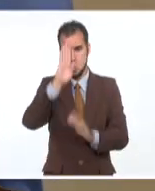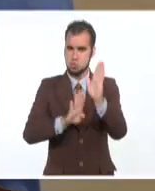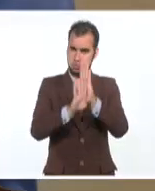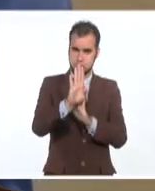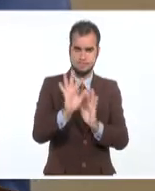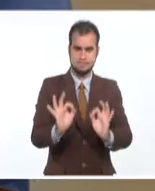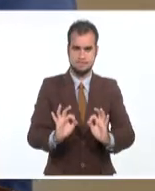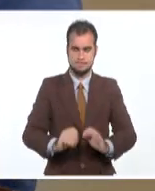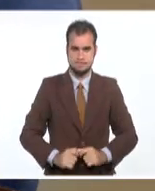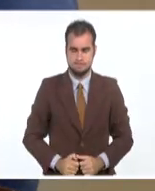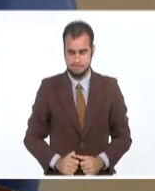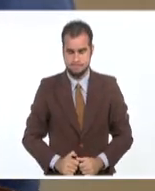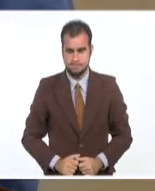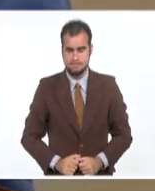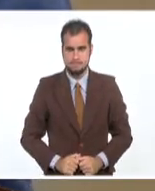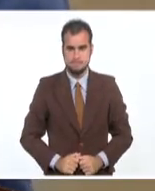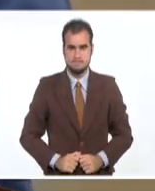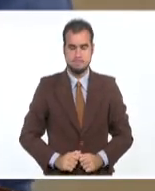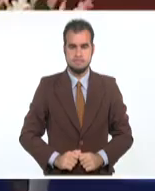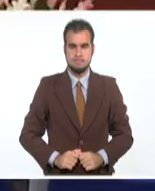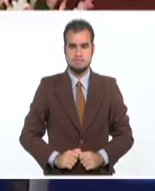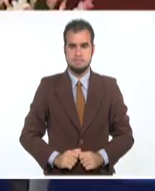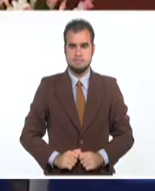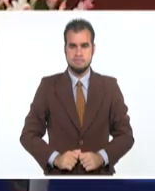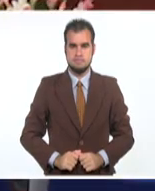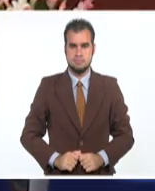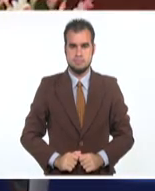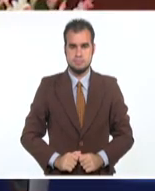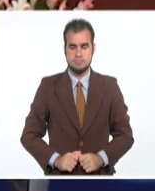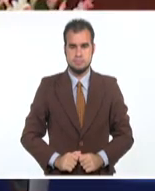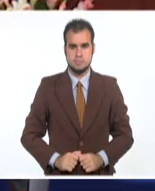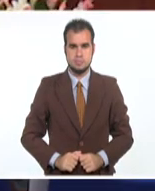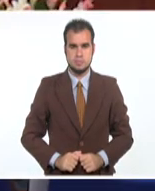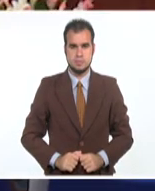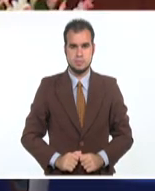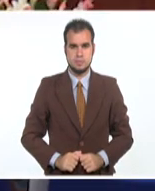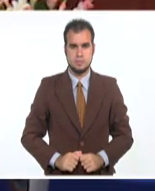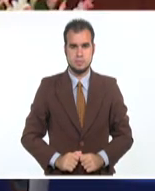Desde Matanzas, Eliane Taguas Merino, Sistema Informativo de la Televisión Cubana.